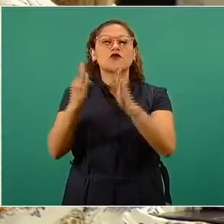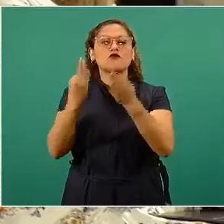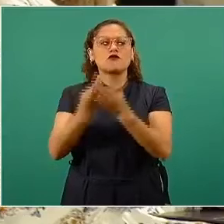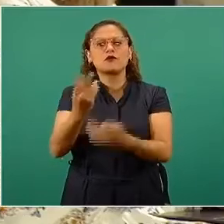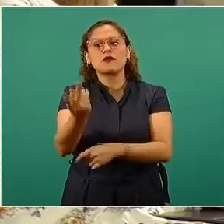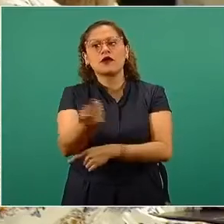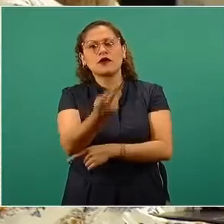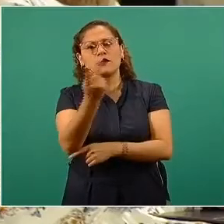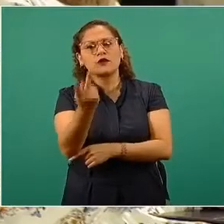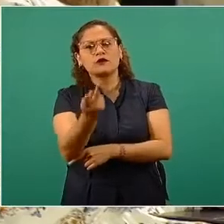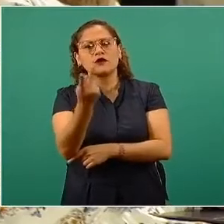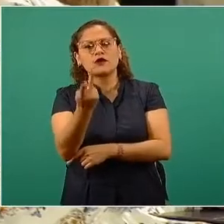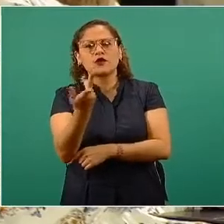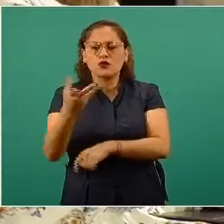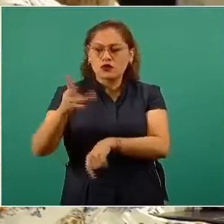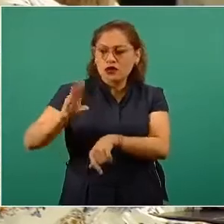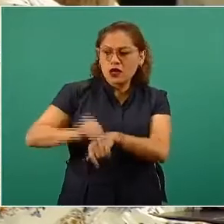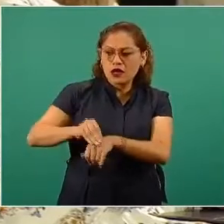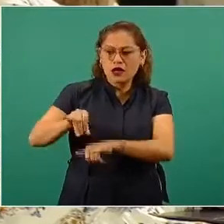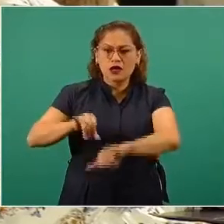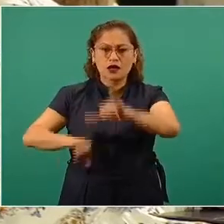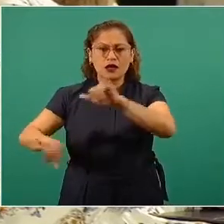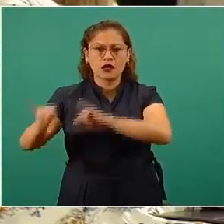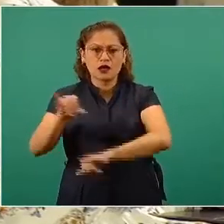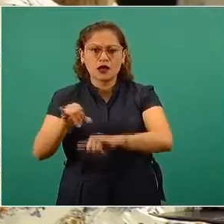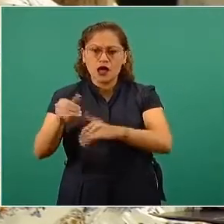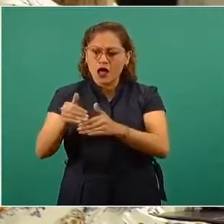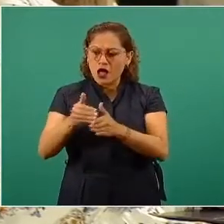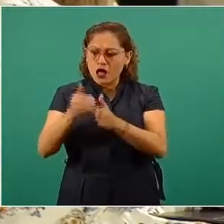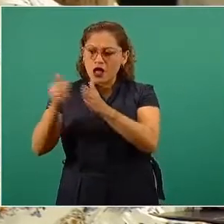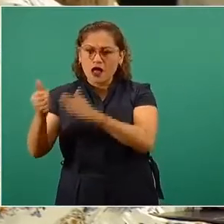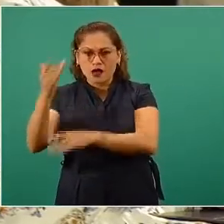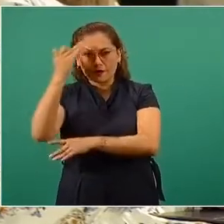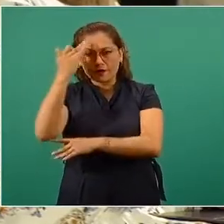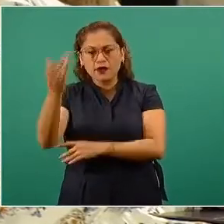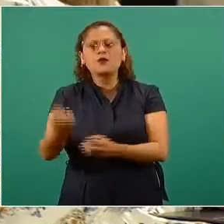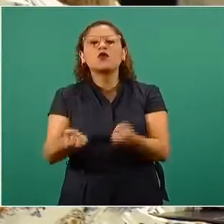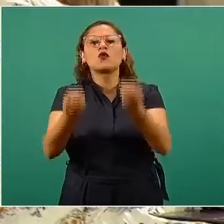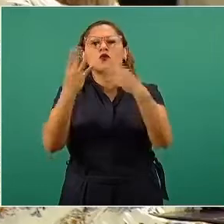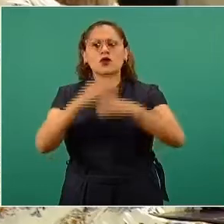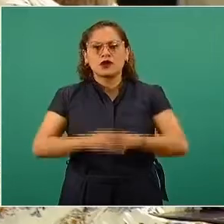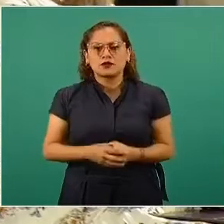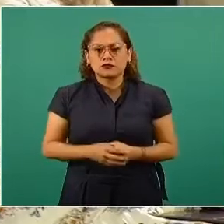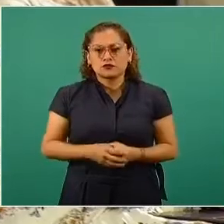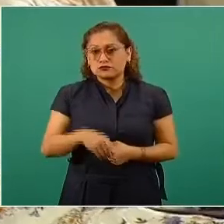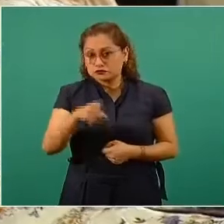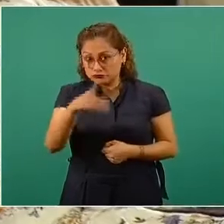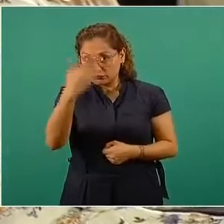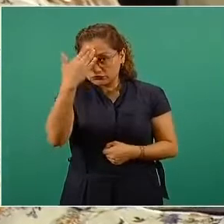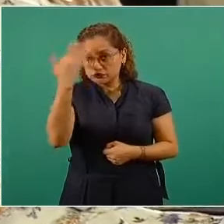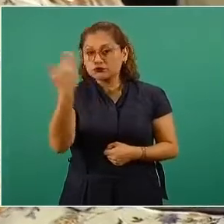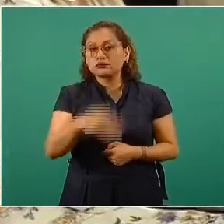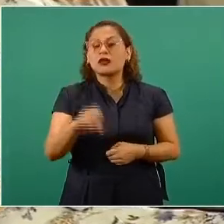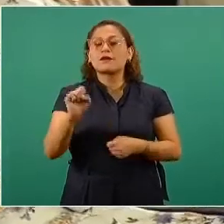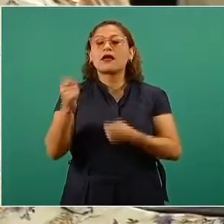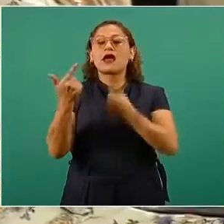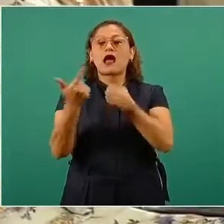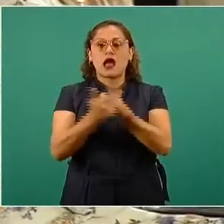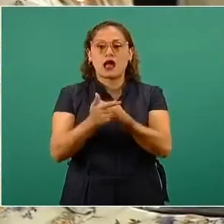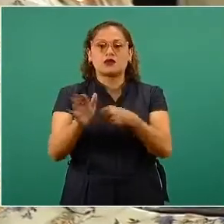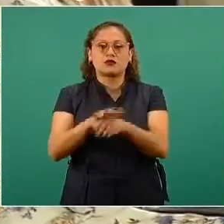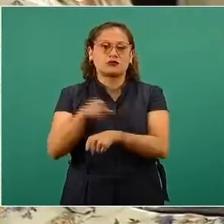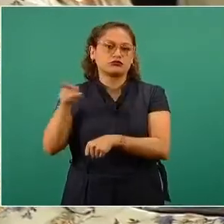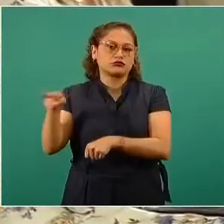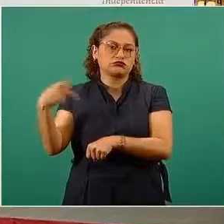el rezago de aprobación de estudios clínicos? Si existe un plan realiza para reducir señalan el gran rezago de la